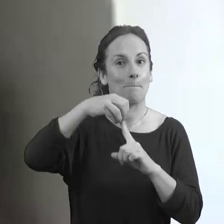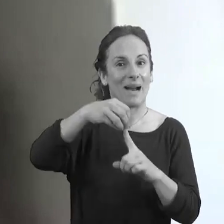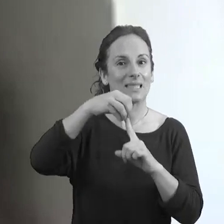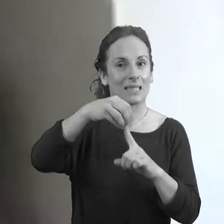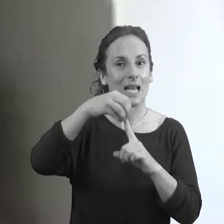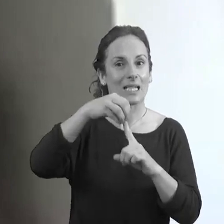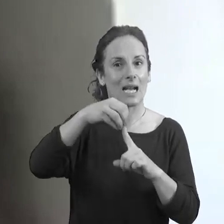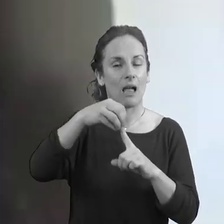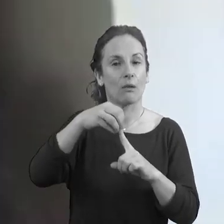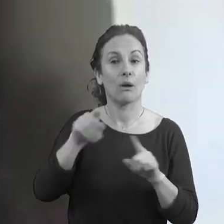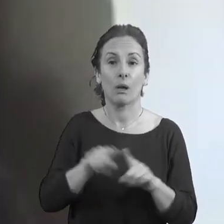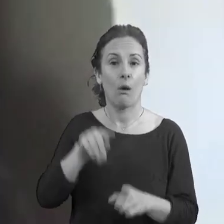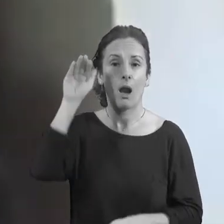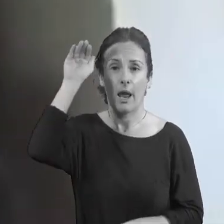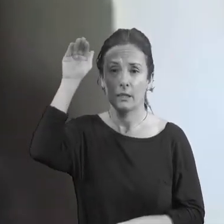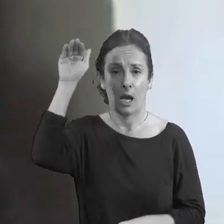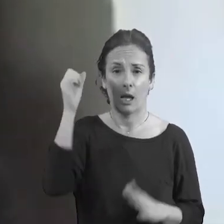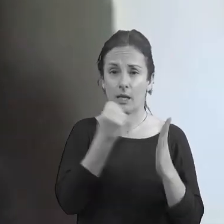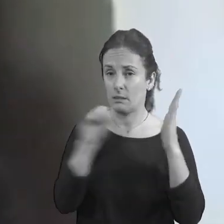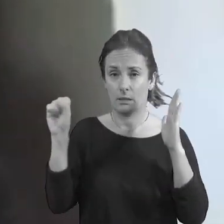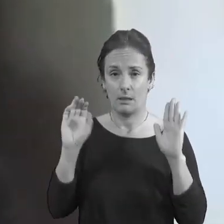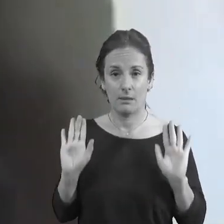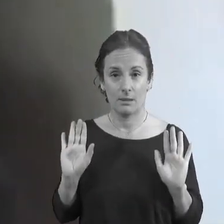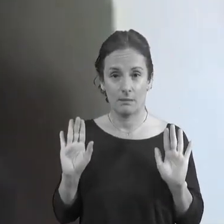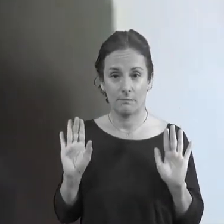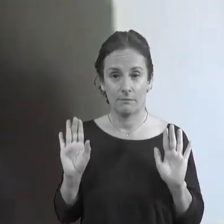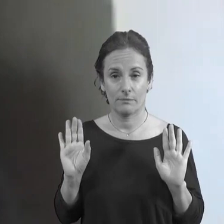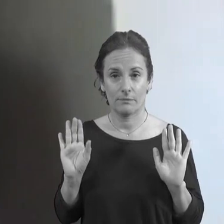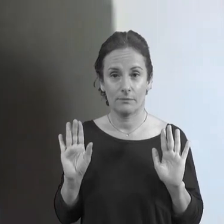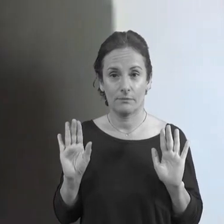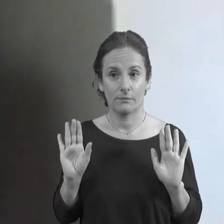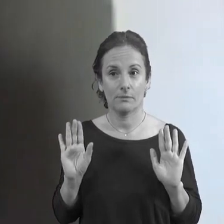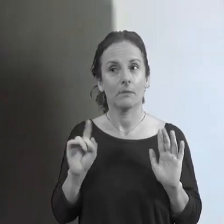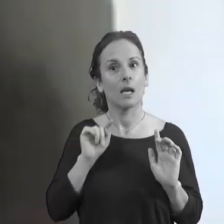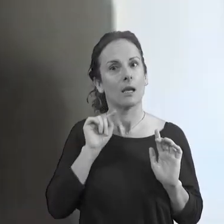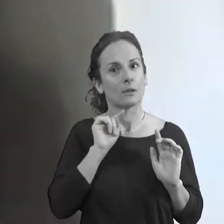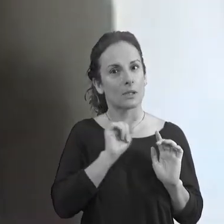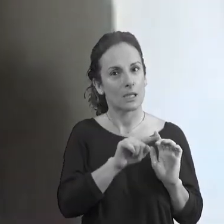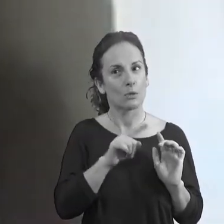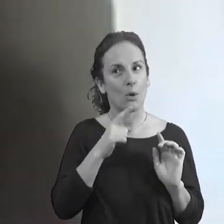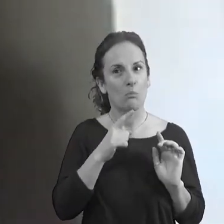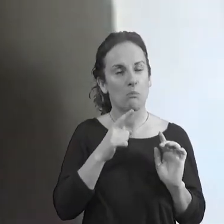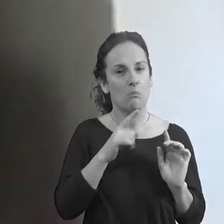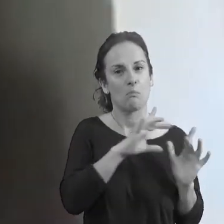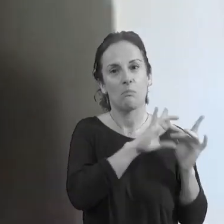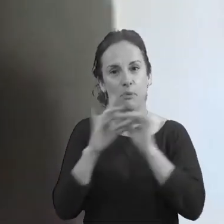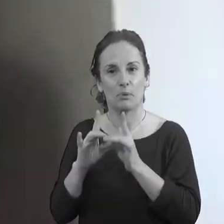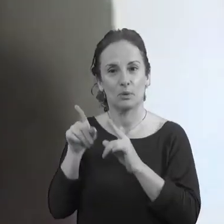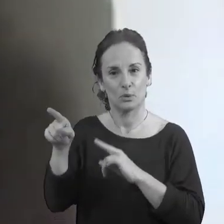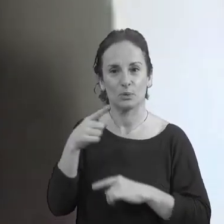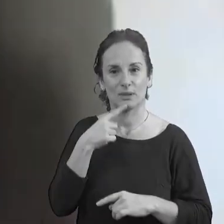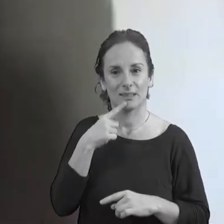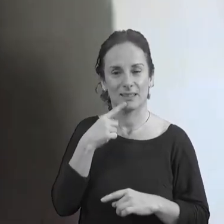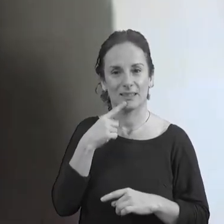somos extranjeras residentes, ¿no? Y por lo tanto también es esta misma categoría, ¿no? Que